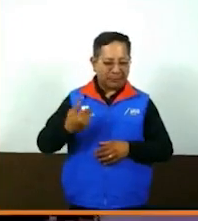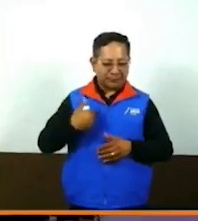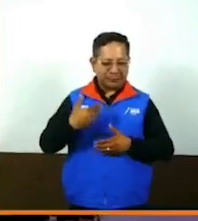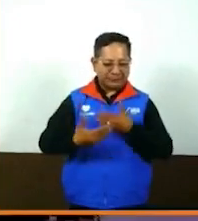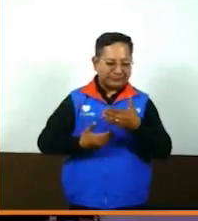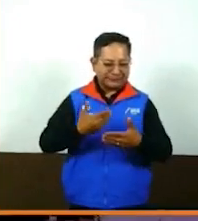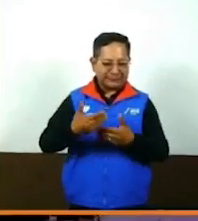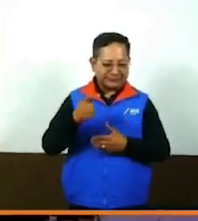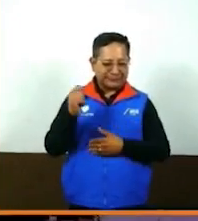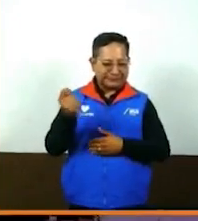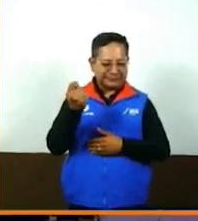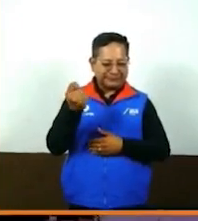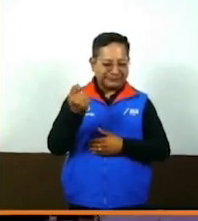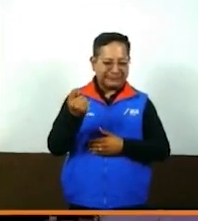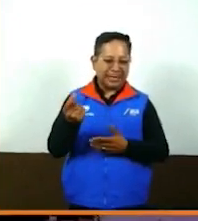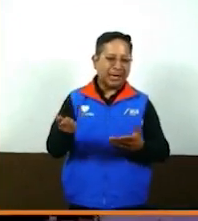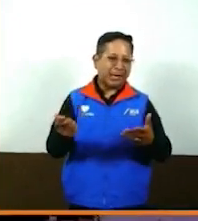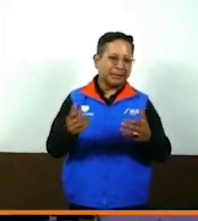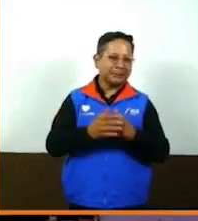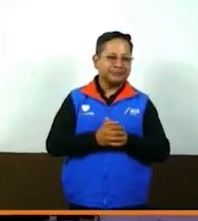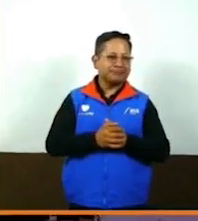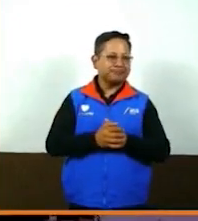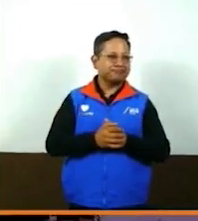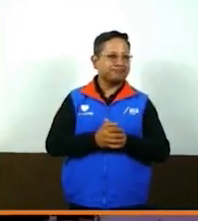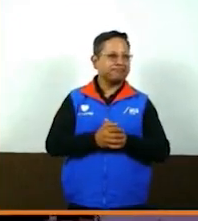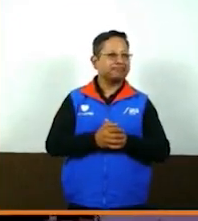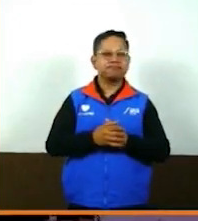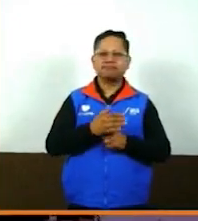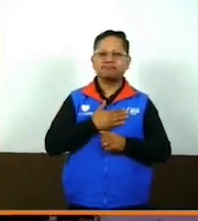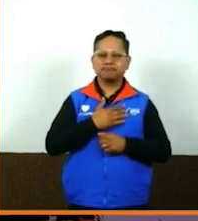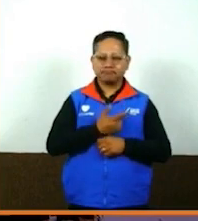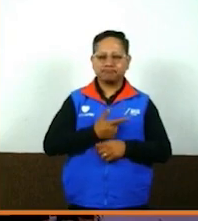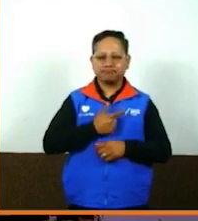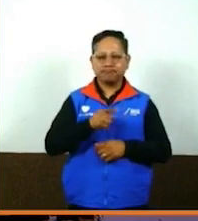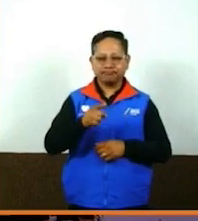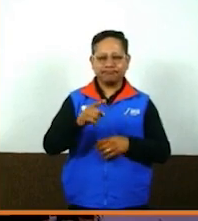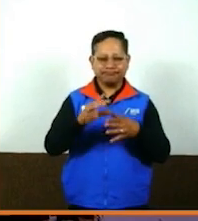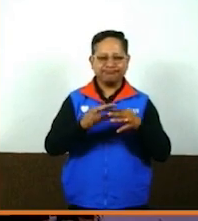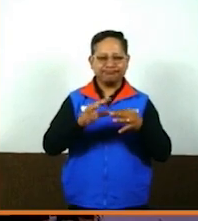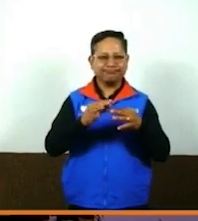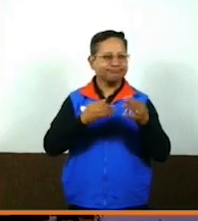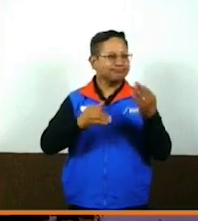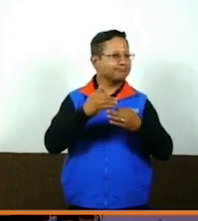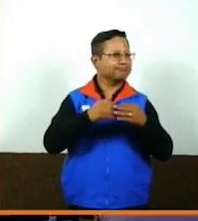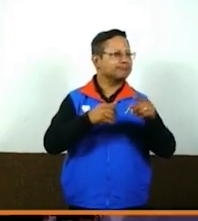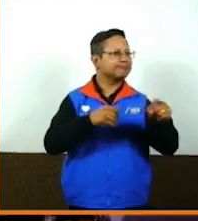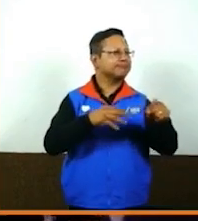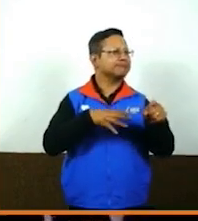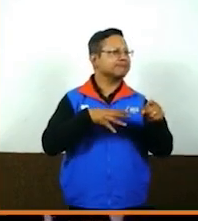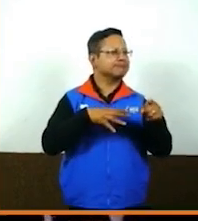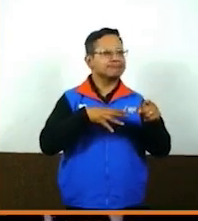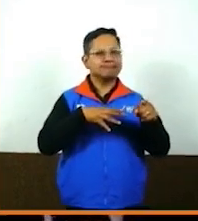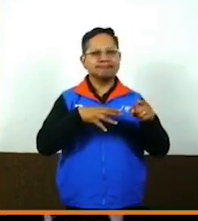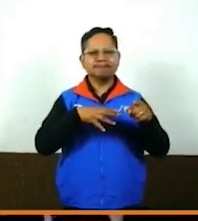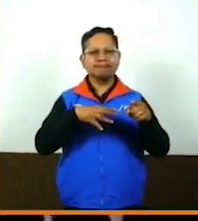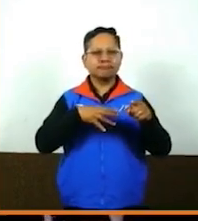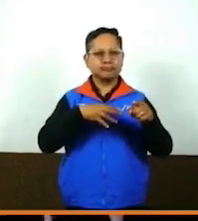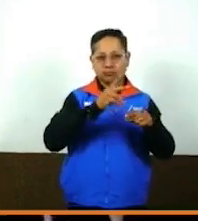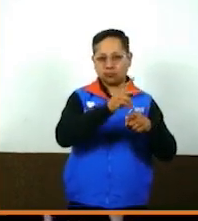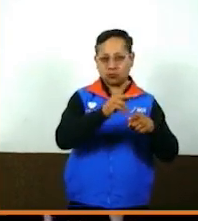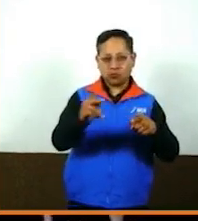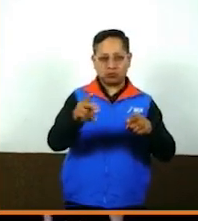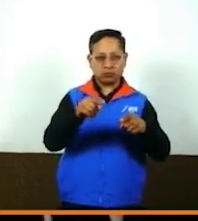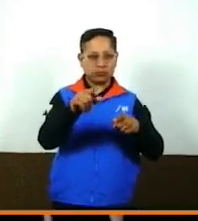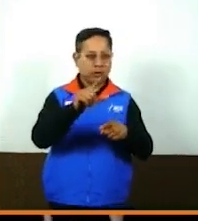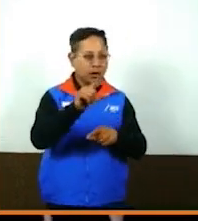tecnología, ¿verdad? Muy bien. Para esto creo que me gustaría hacer una dinámica con todas las personas que están aquí presentes, incluidos ustedes,